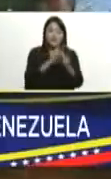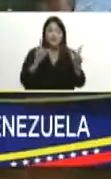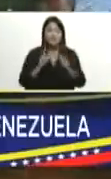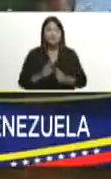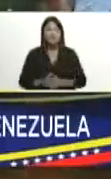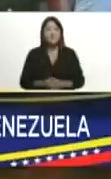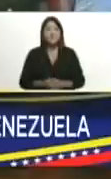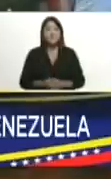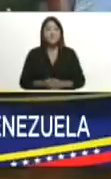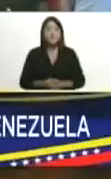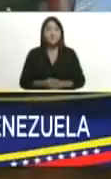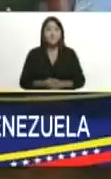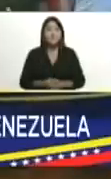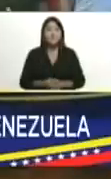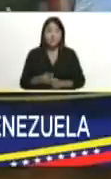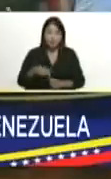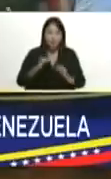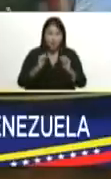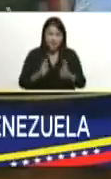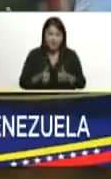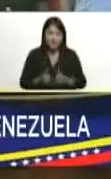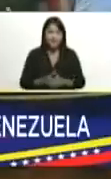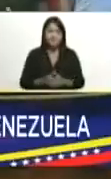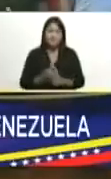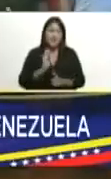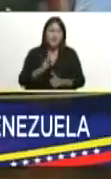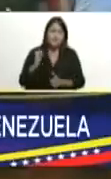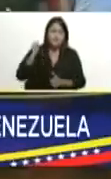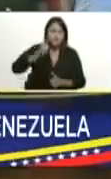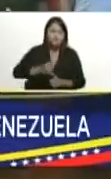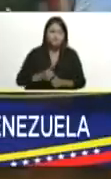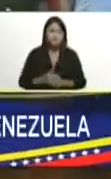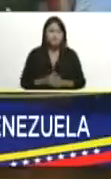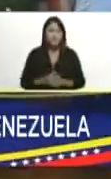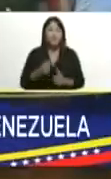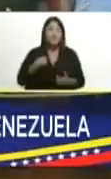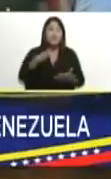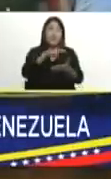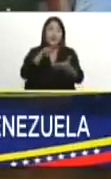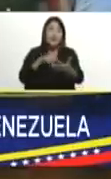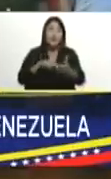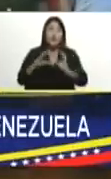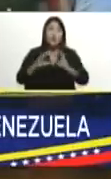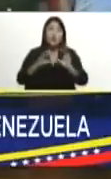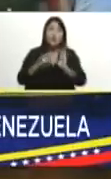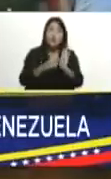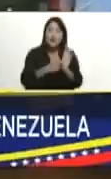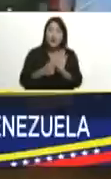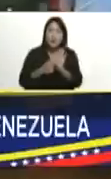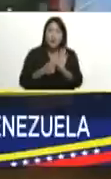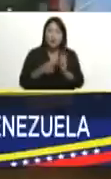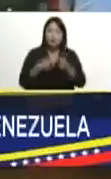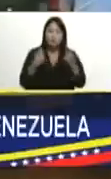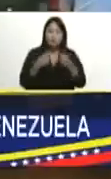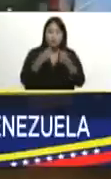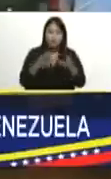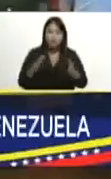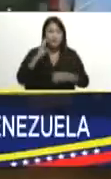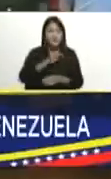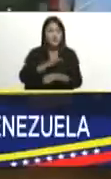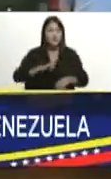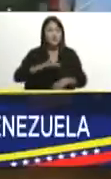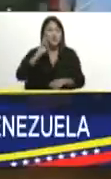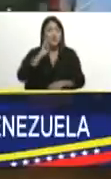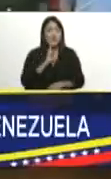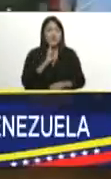vamos a hacer a partir de este momento, como siempre lo hemos hecho. Voy a leer el comunicado de la Fuerza Armada Nacional Bolivariana